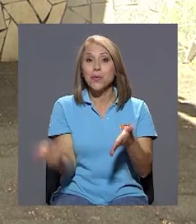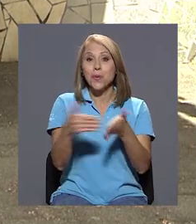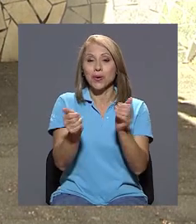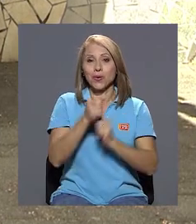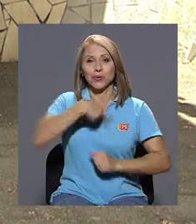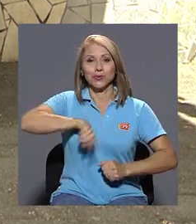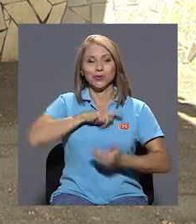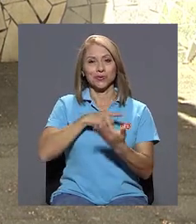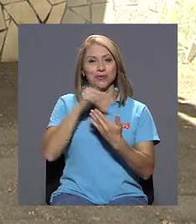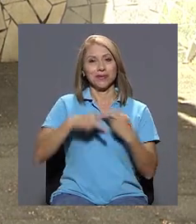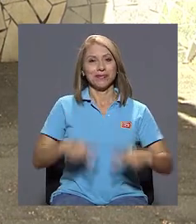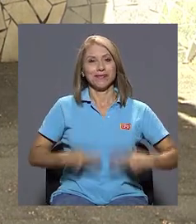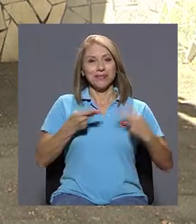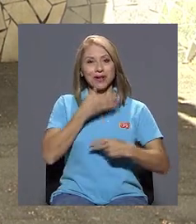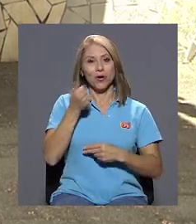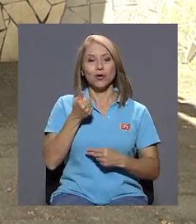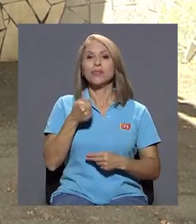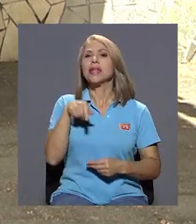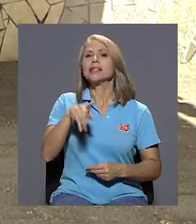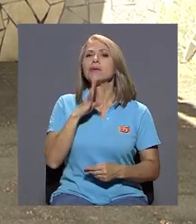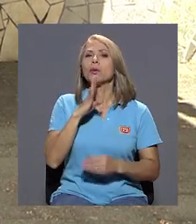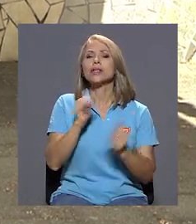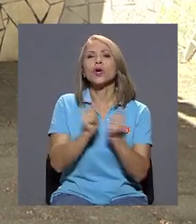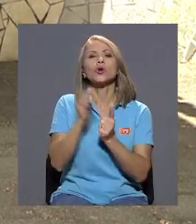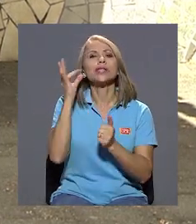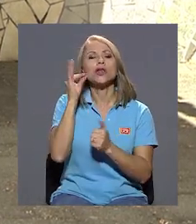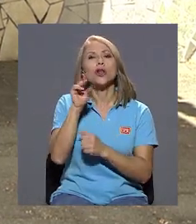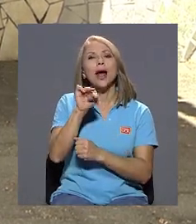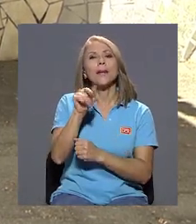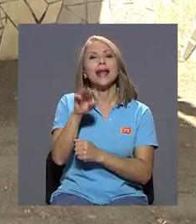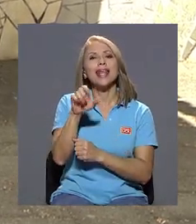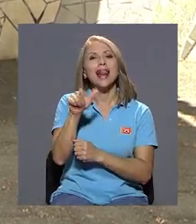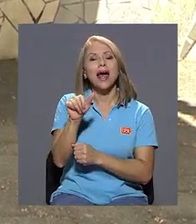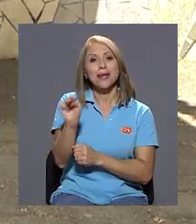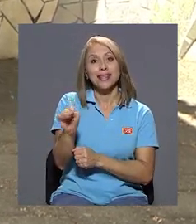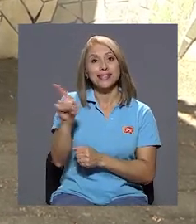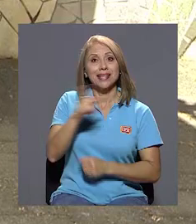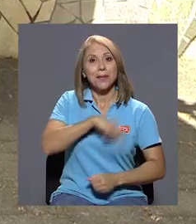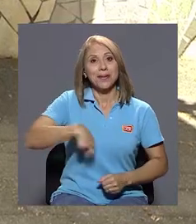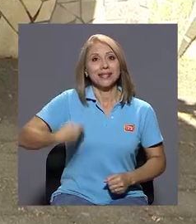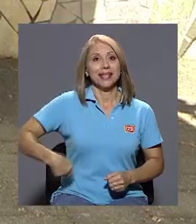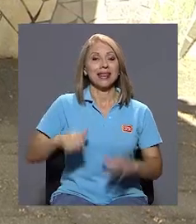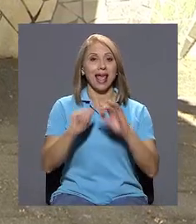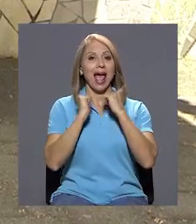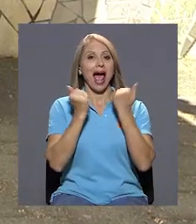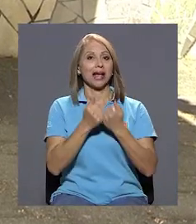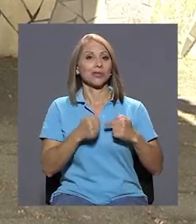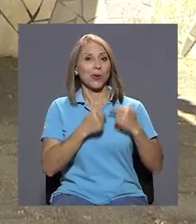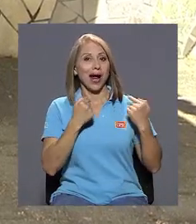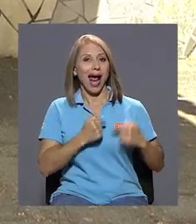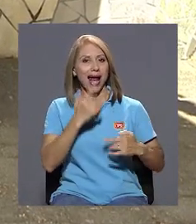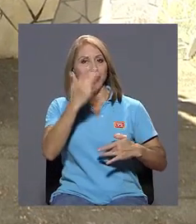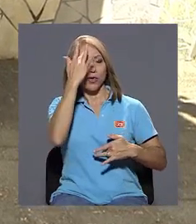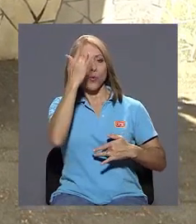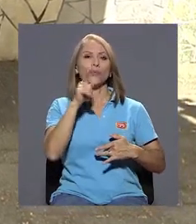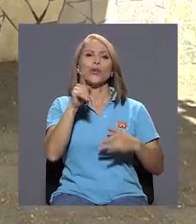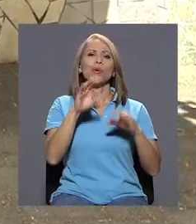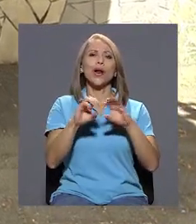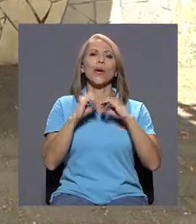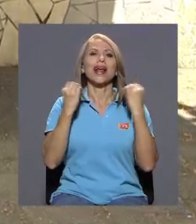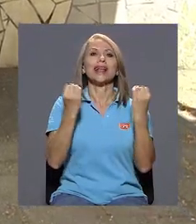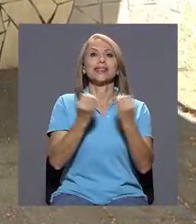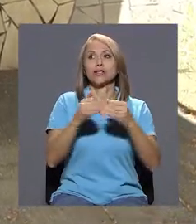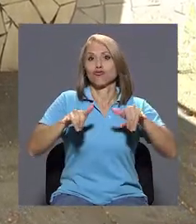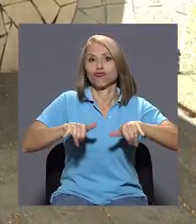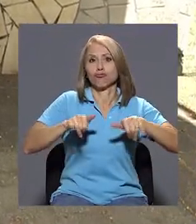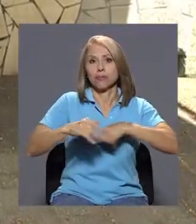Gracias por estar de vuelta con nosotros en Vivir Mejor. Estamos conversando con la señora Mariela Méndez, ella es presidente de Asocardio, es una de las organizaciones